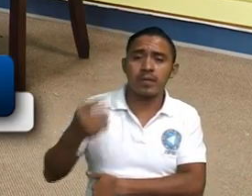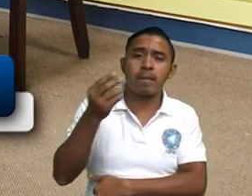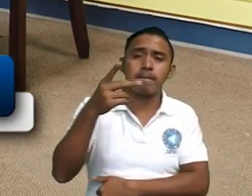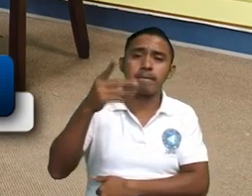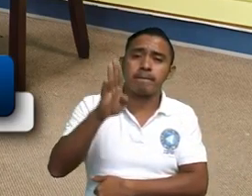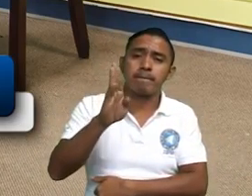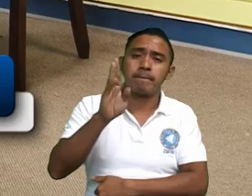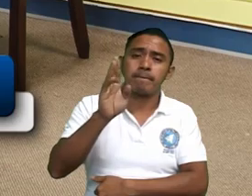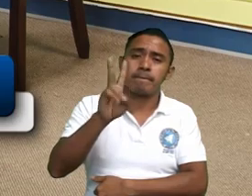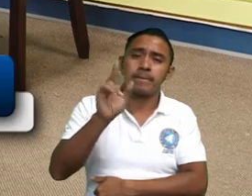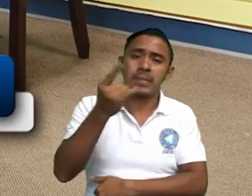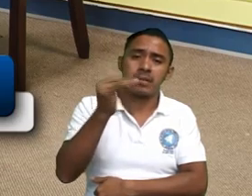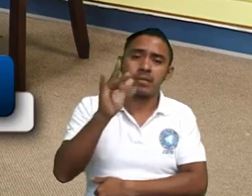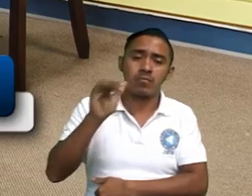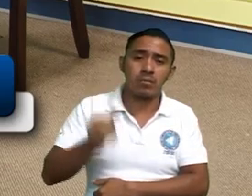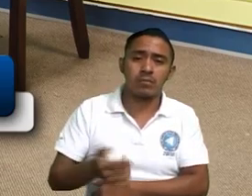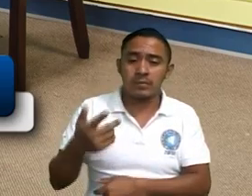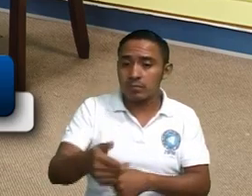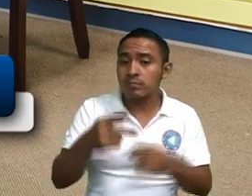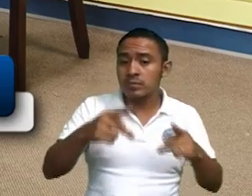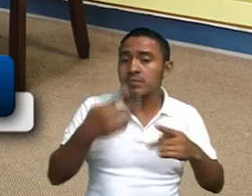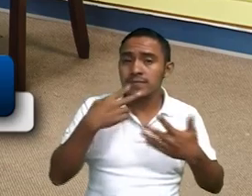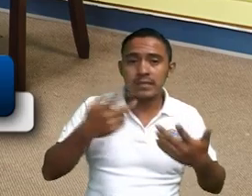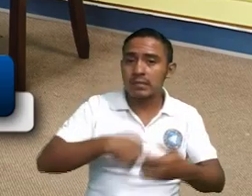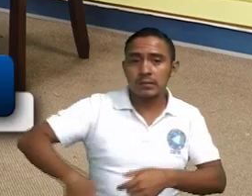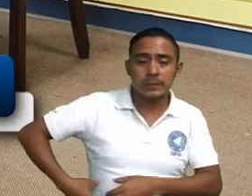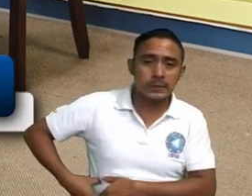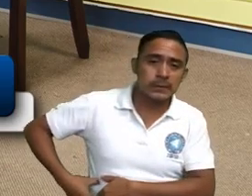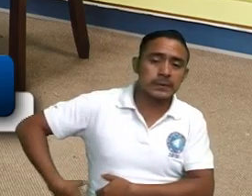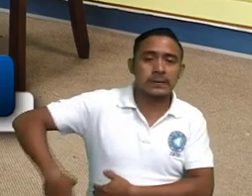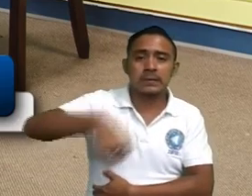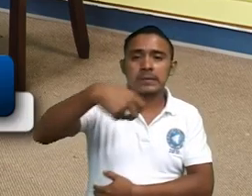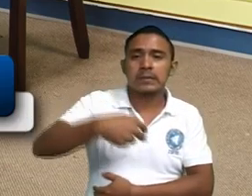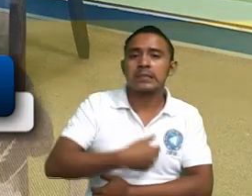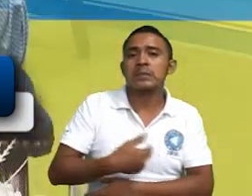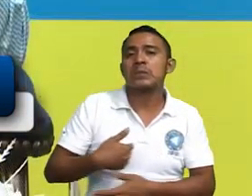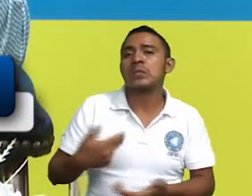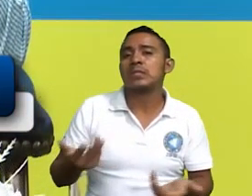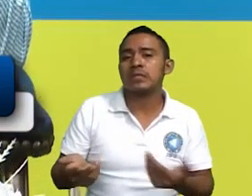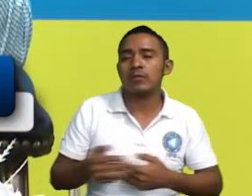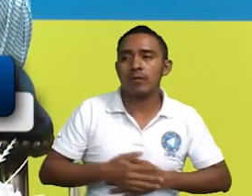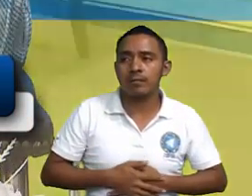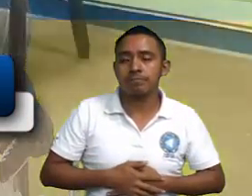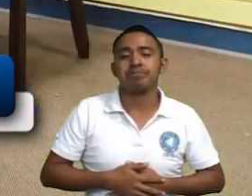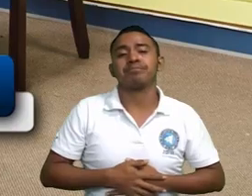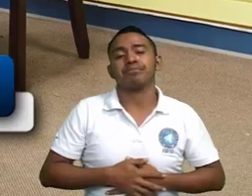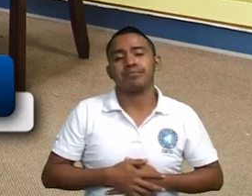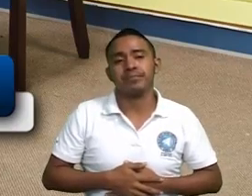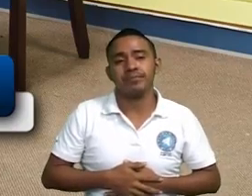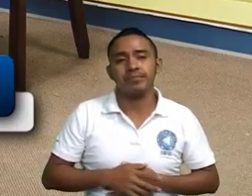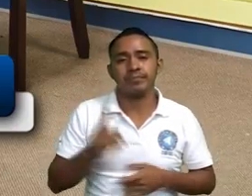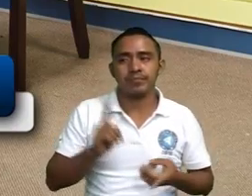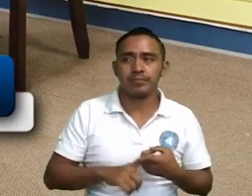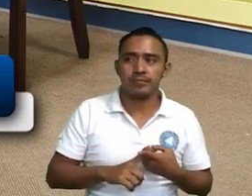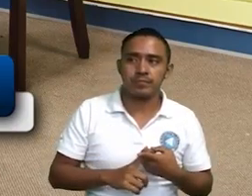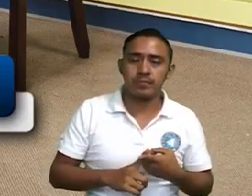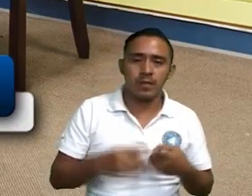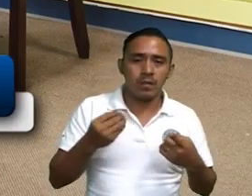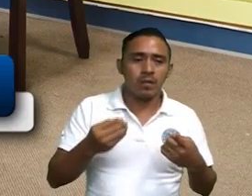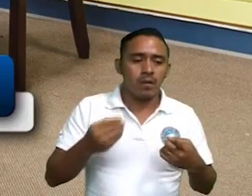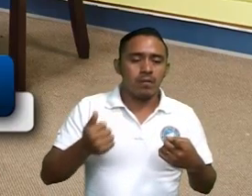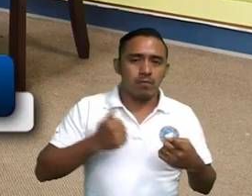pasaría si esa persona no se procede a extraer la vesícula? ¿Cuáles son las complicaciones? Lo más frecuente es que le den cólicos biliares a